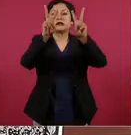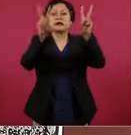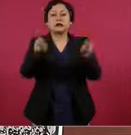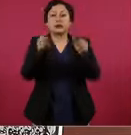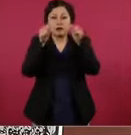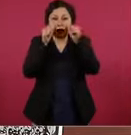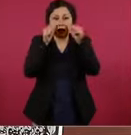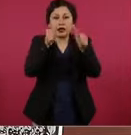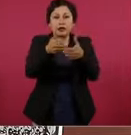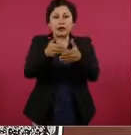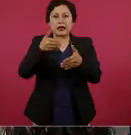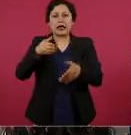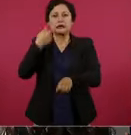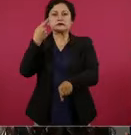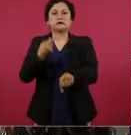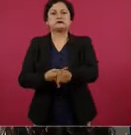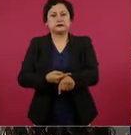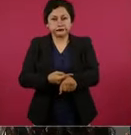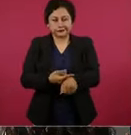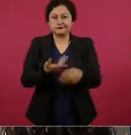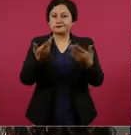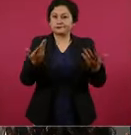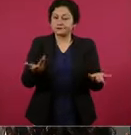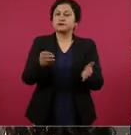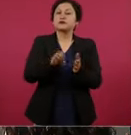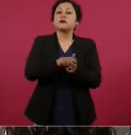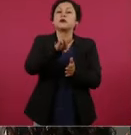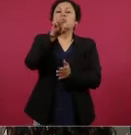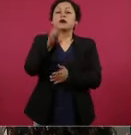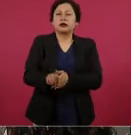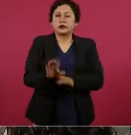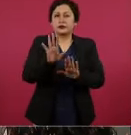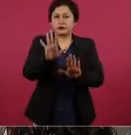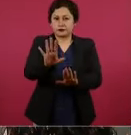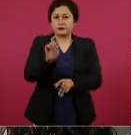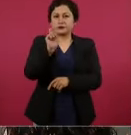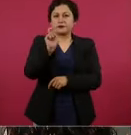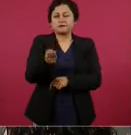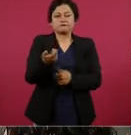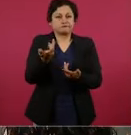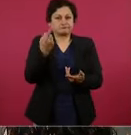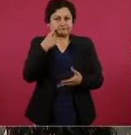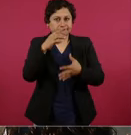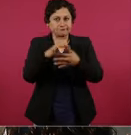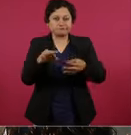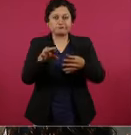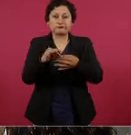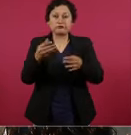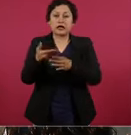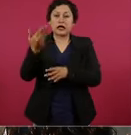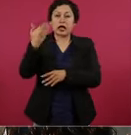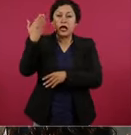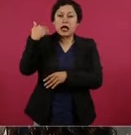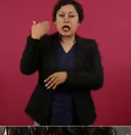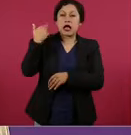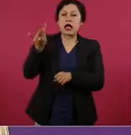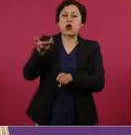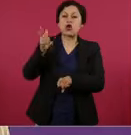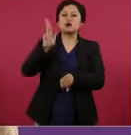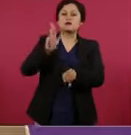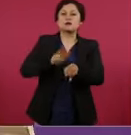las tareas, de las estrategias más importantes de los hospitales que antes eran de la Secretaría de Salud, de los gobiernos